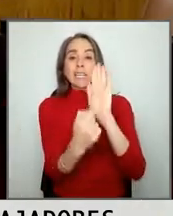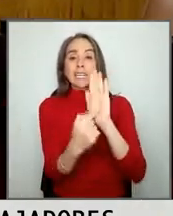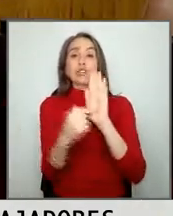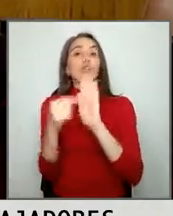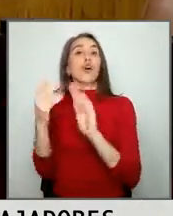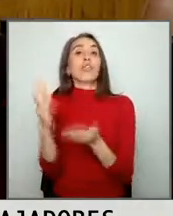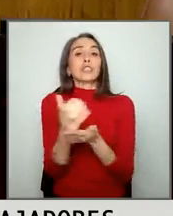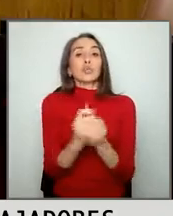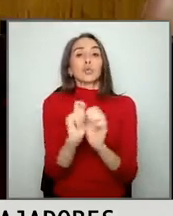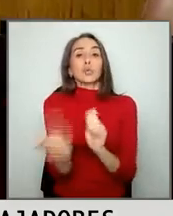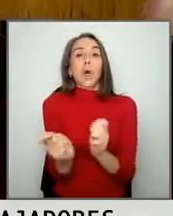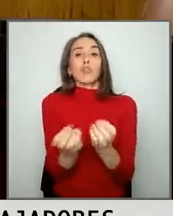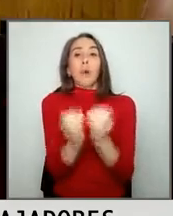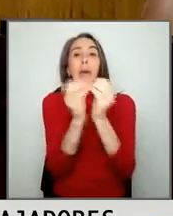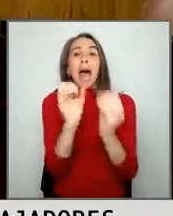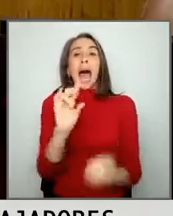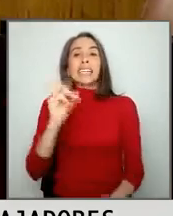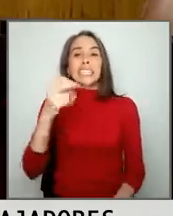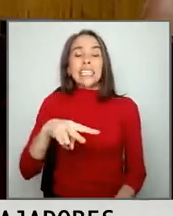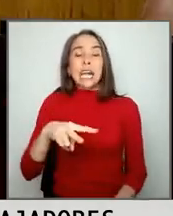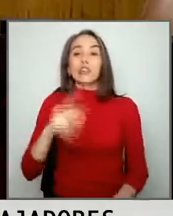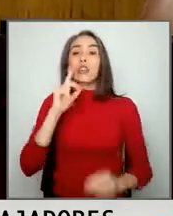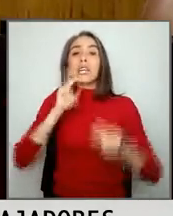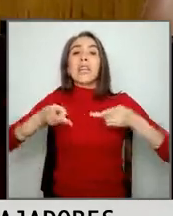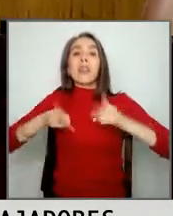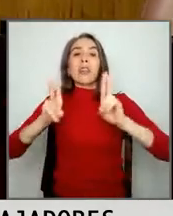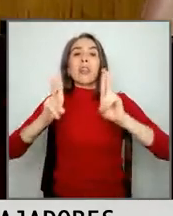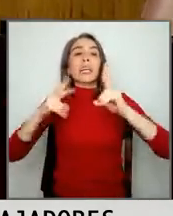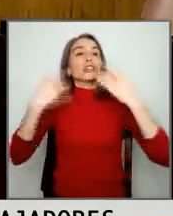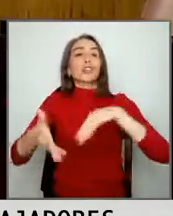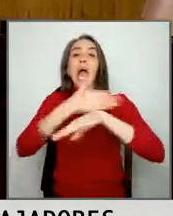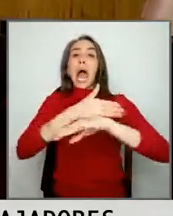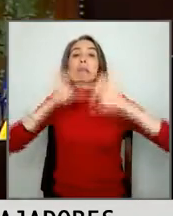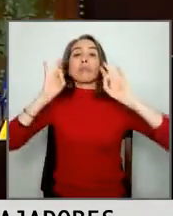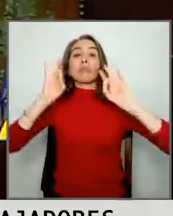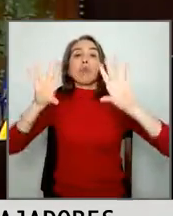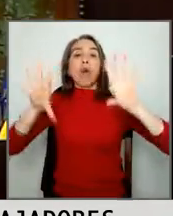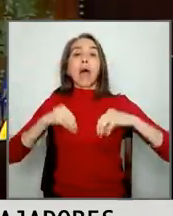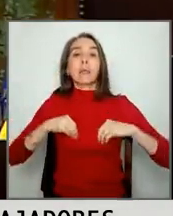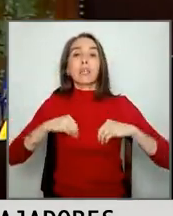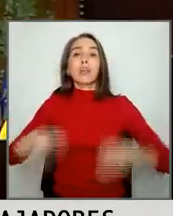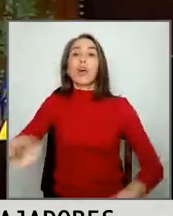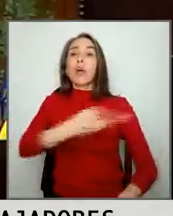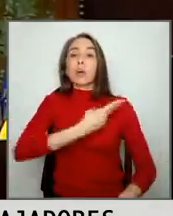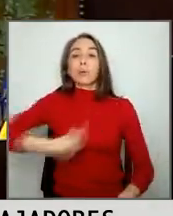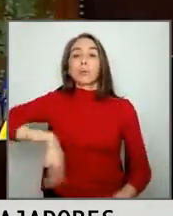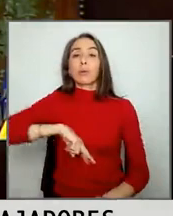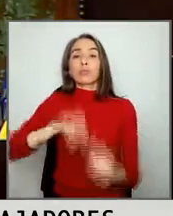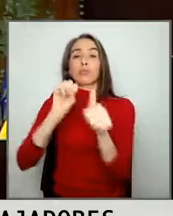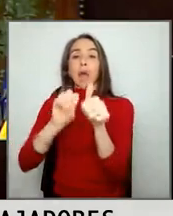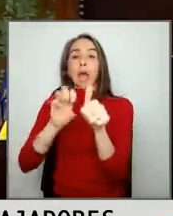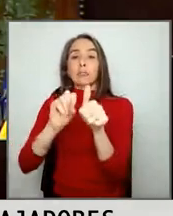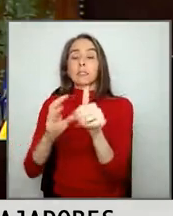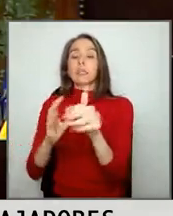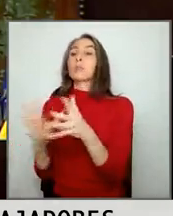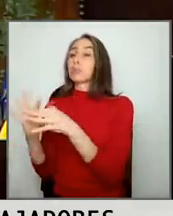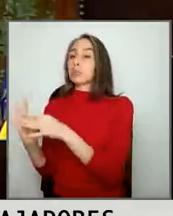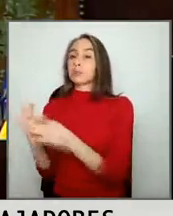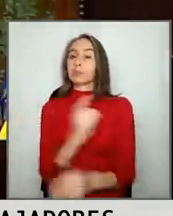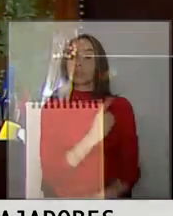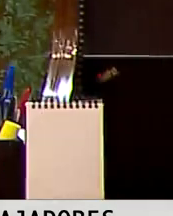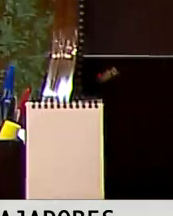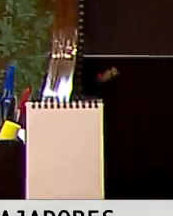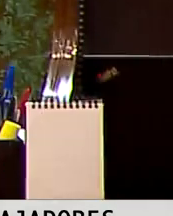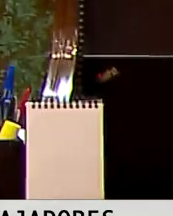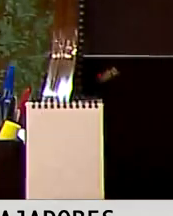de nuestros asistentes de la educación Muchas gracias diputado Bianchi a continuación tiene